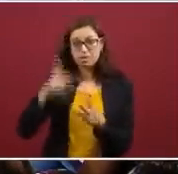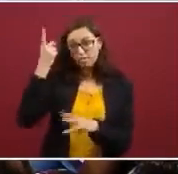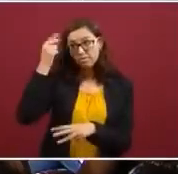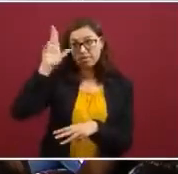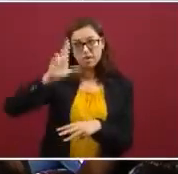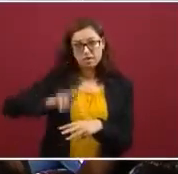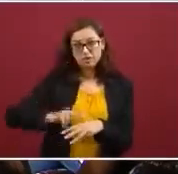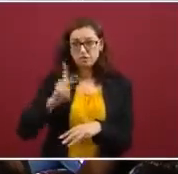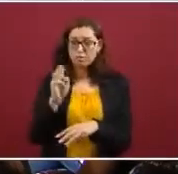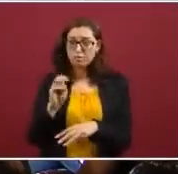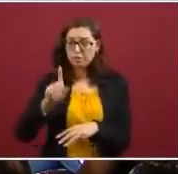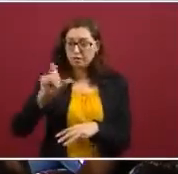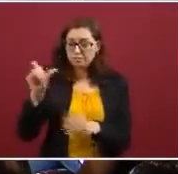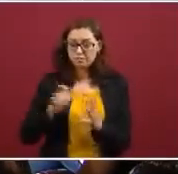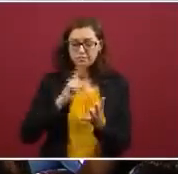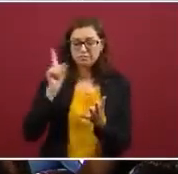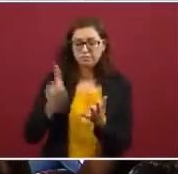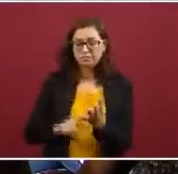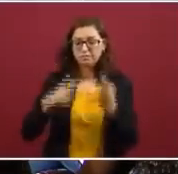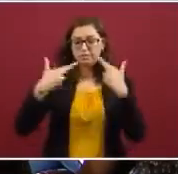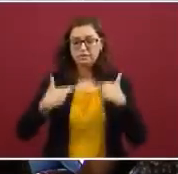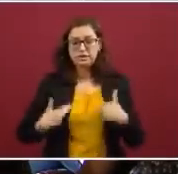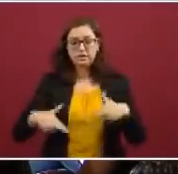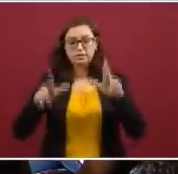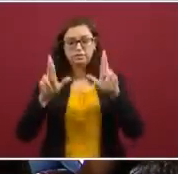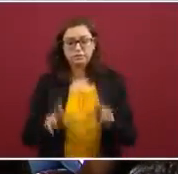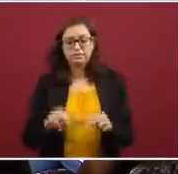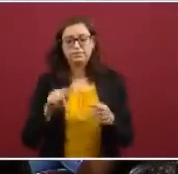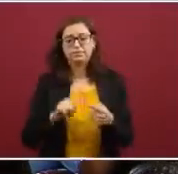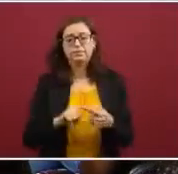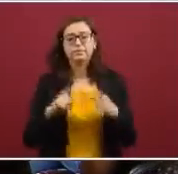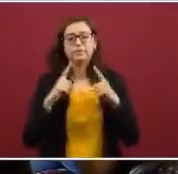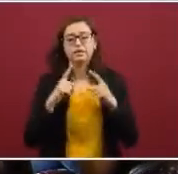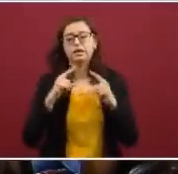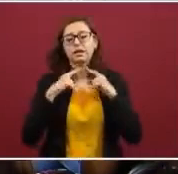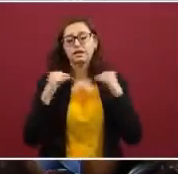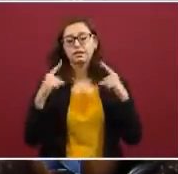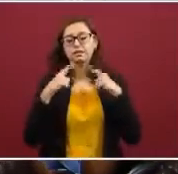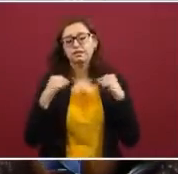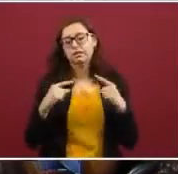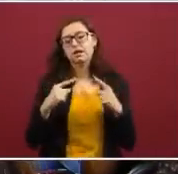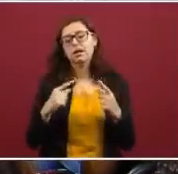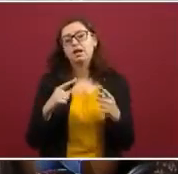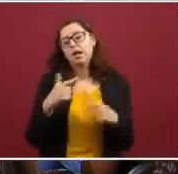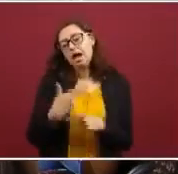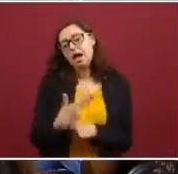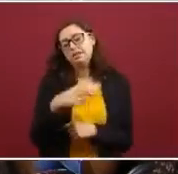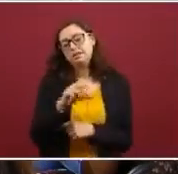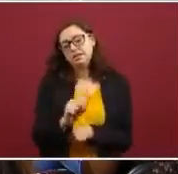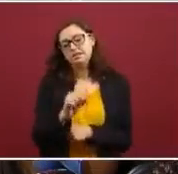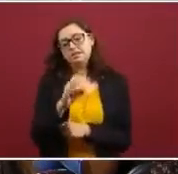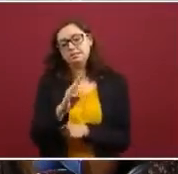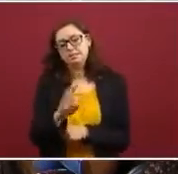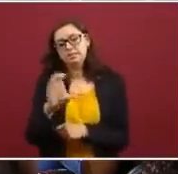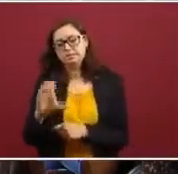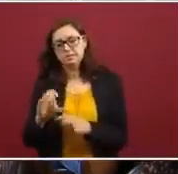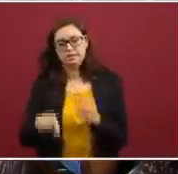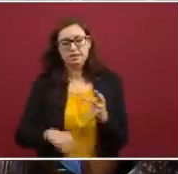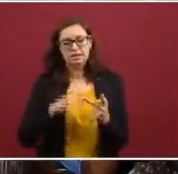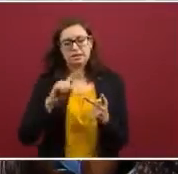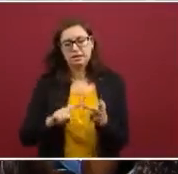Mexicanos, representantes de HSBC, JP Morgan y Mizuho